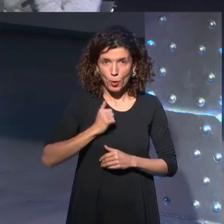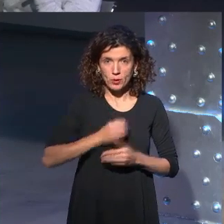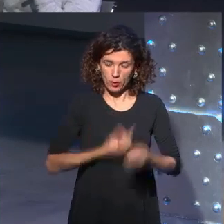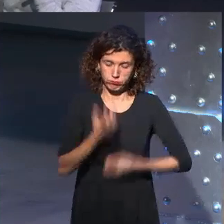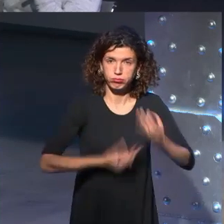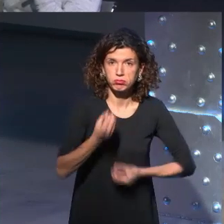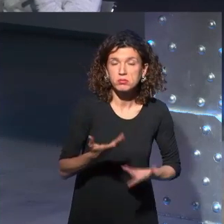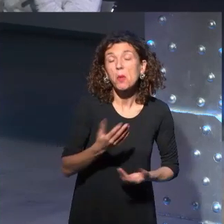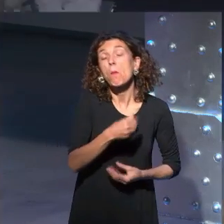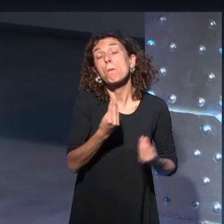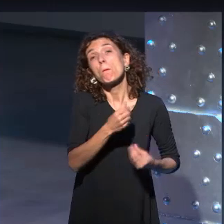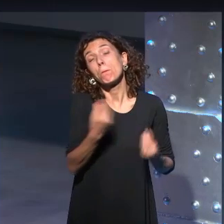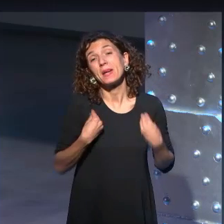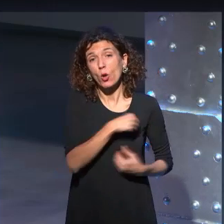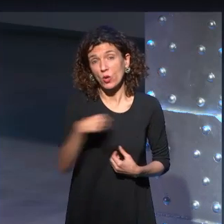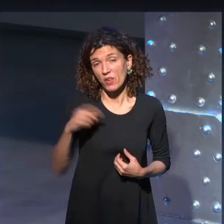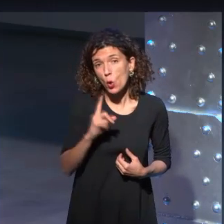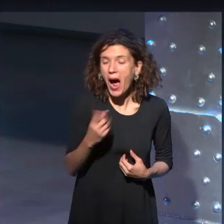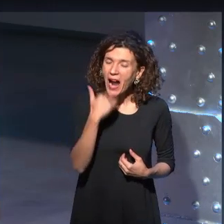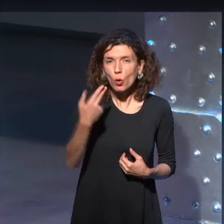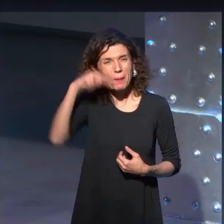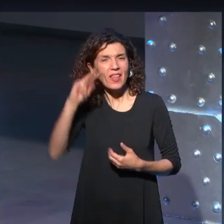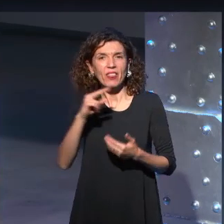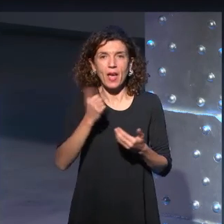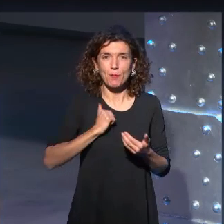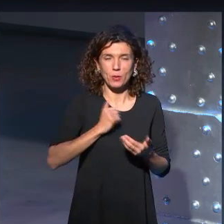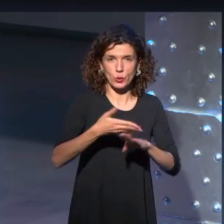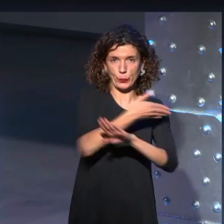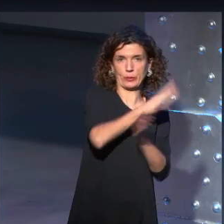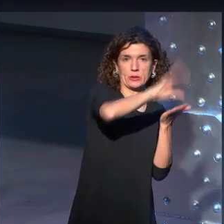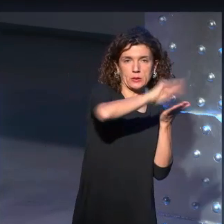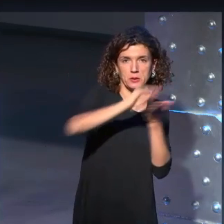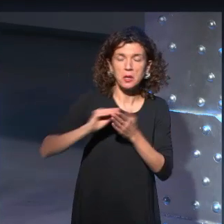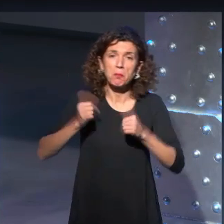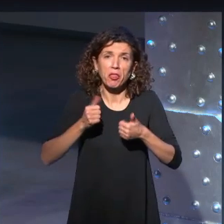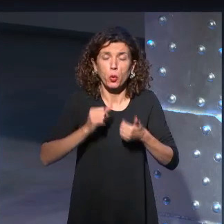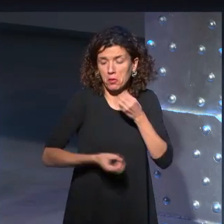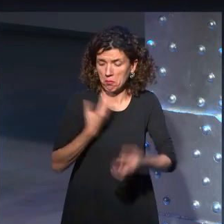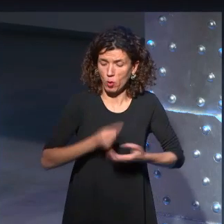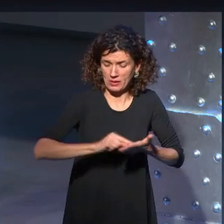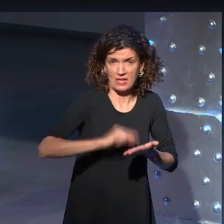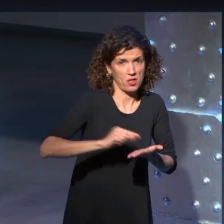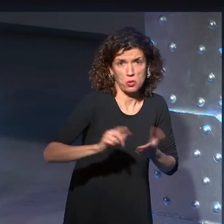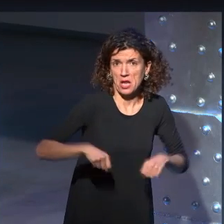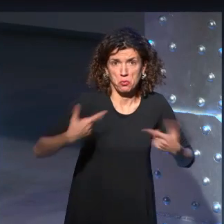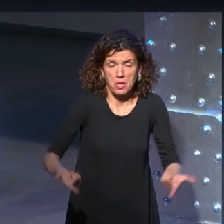no autobiográfico, pero sí vivencial, y empiezo a escribir por nota, improvisando.